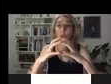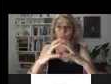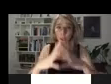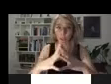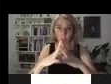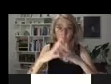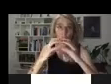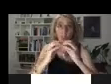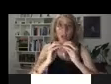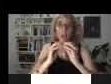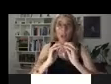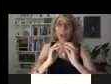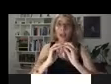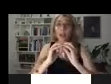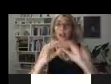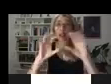del blockchain.